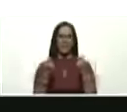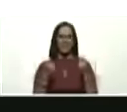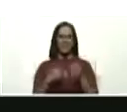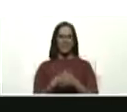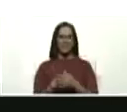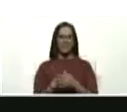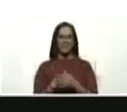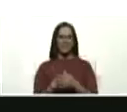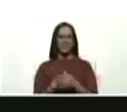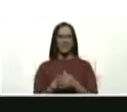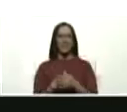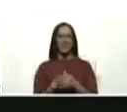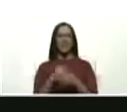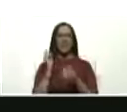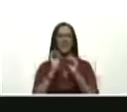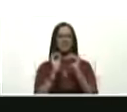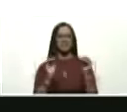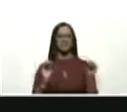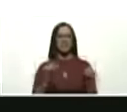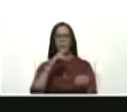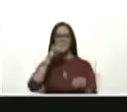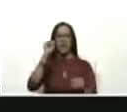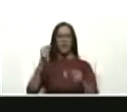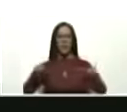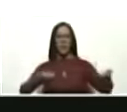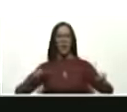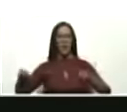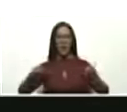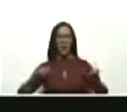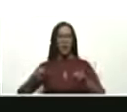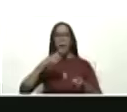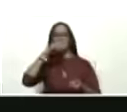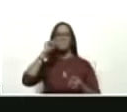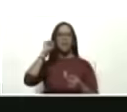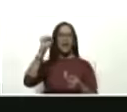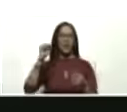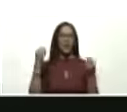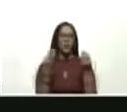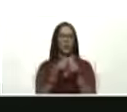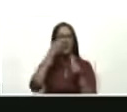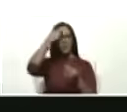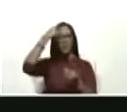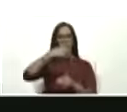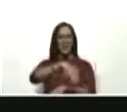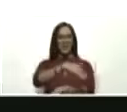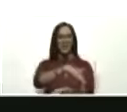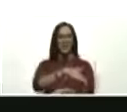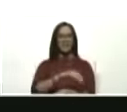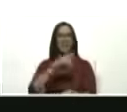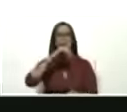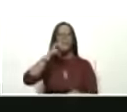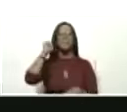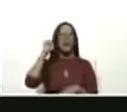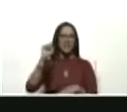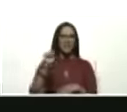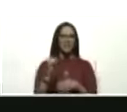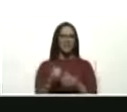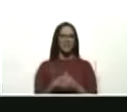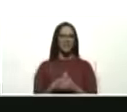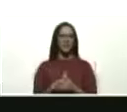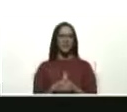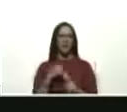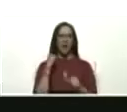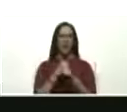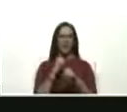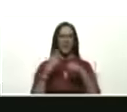Bemba. Maduro en el Orinoco. Maduro con el pueblo en la calle. Maduro,